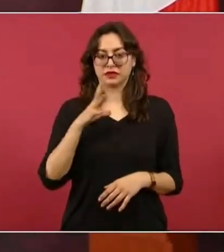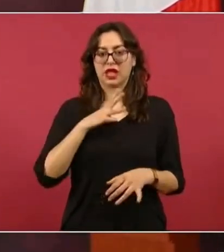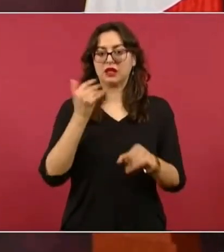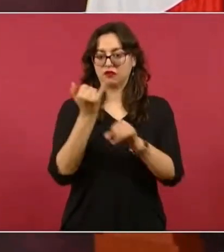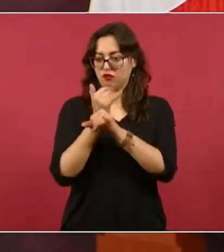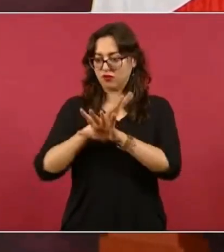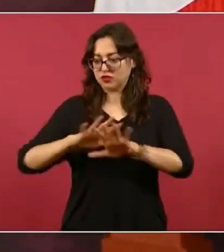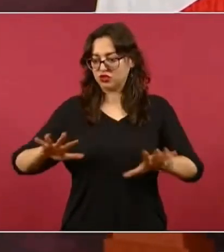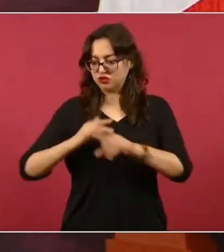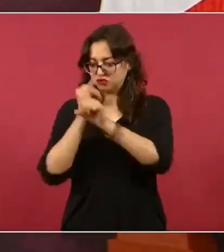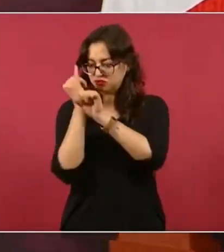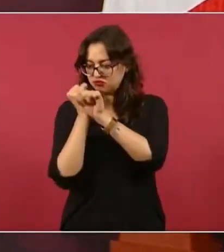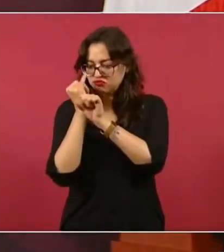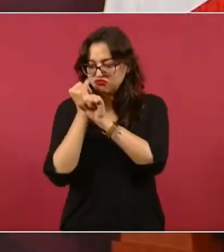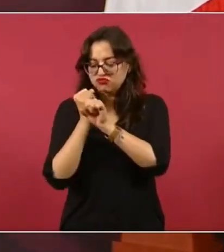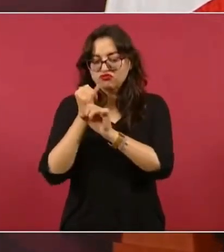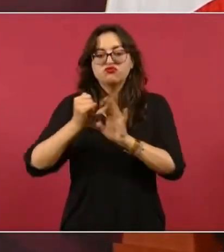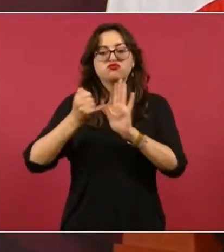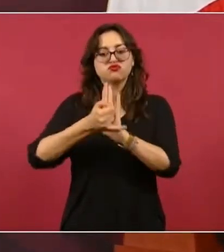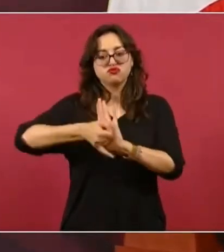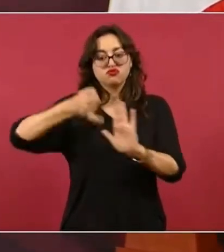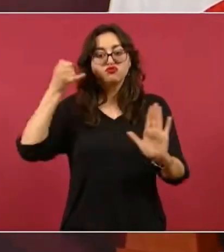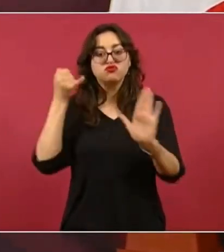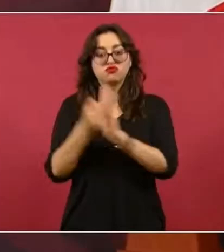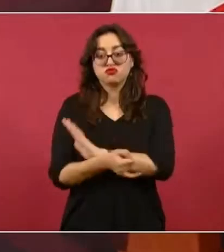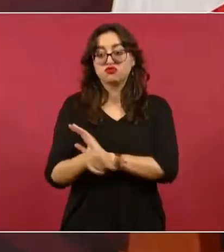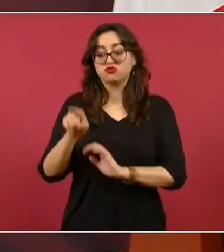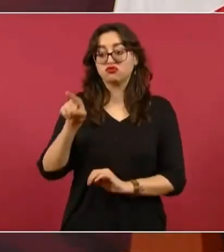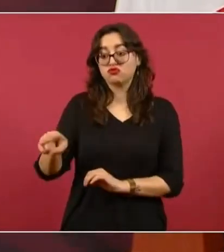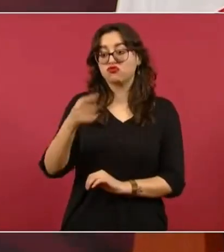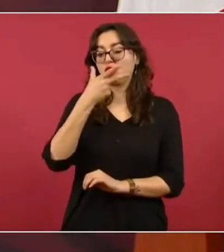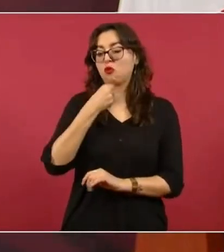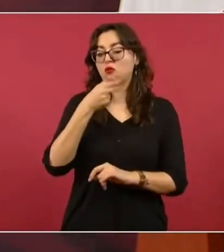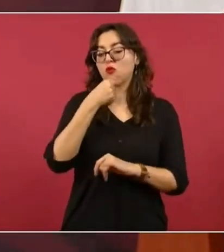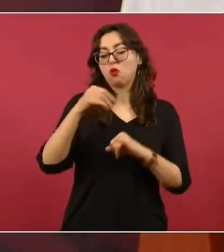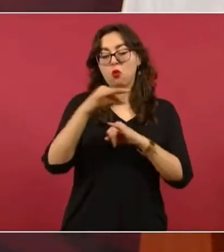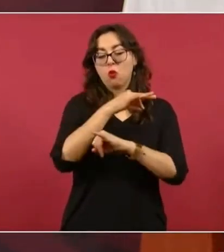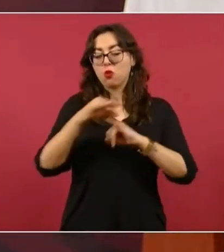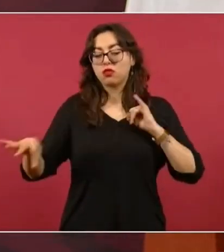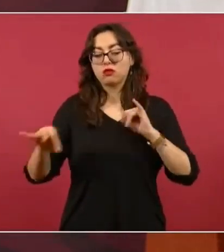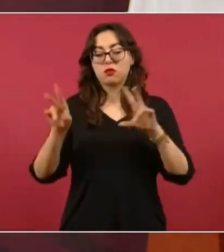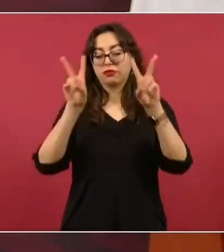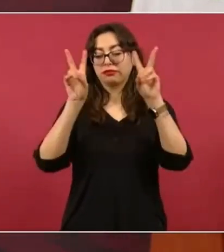Y cerraba con una frase buenísima,